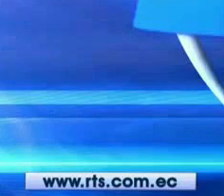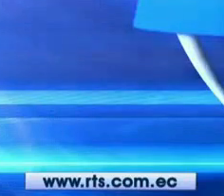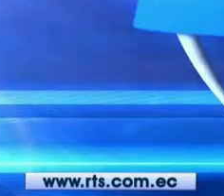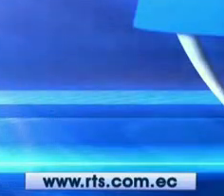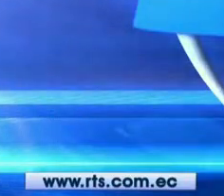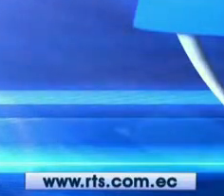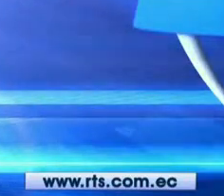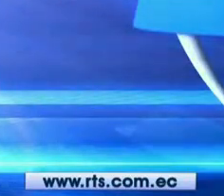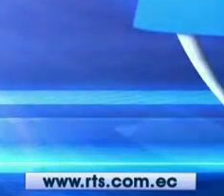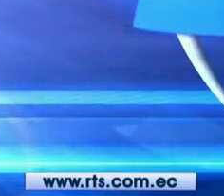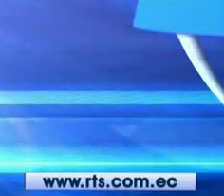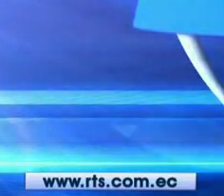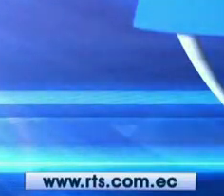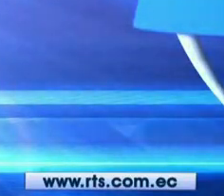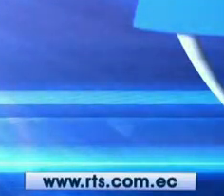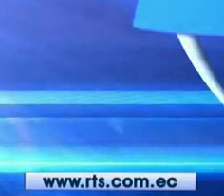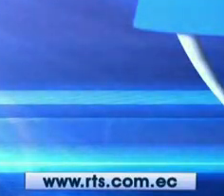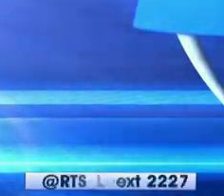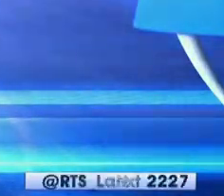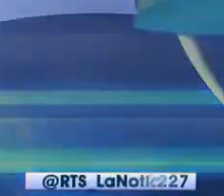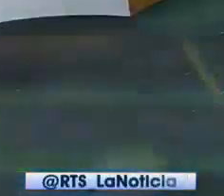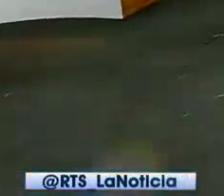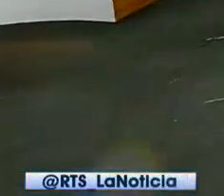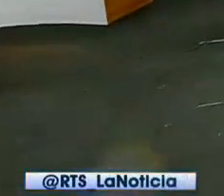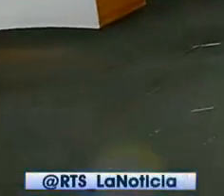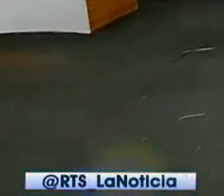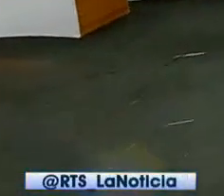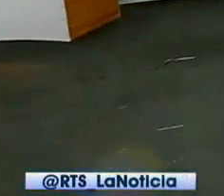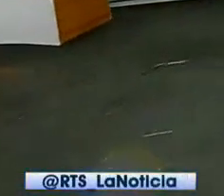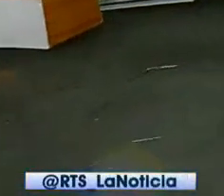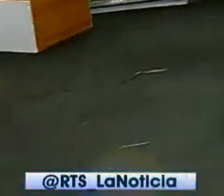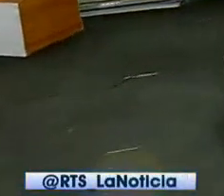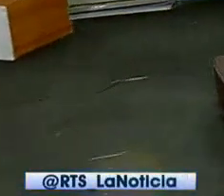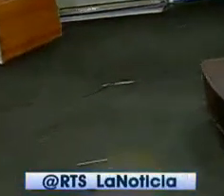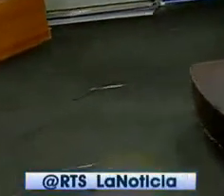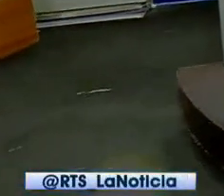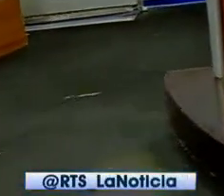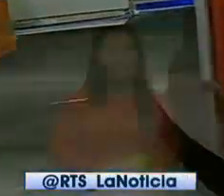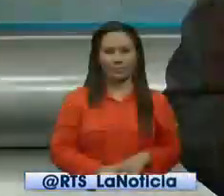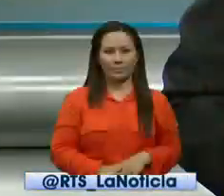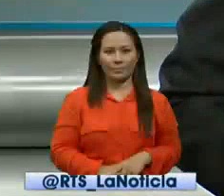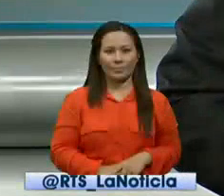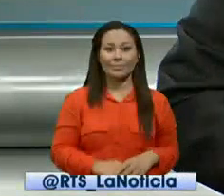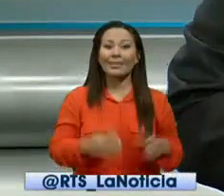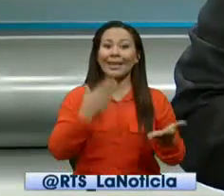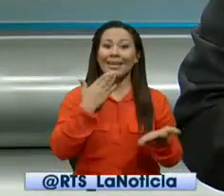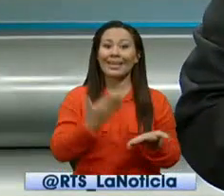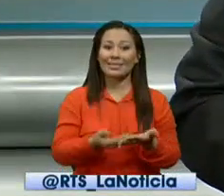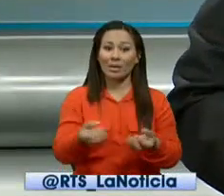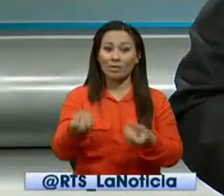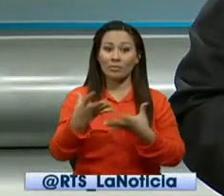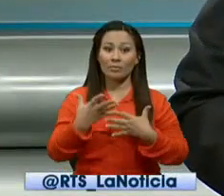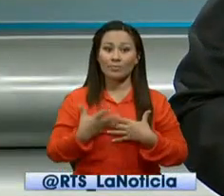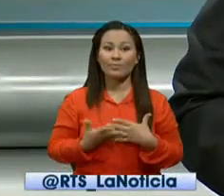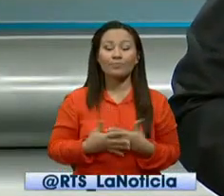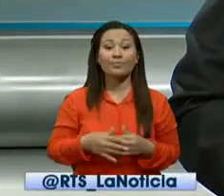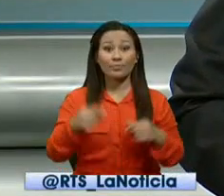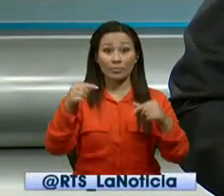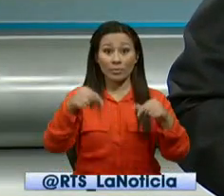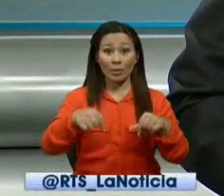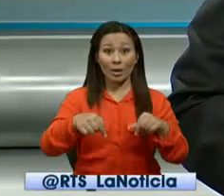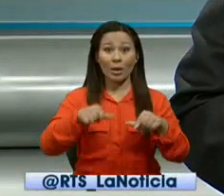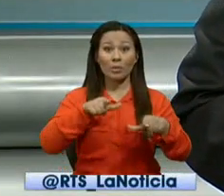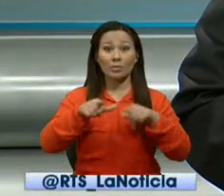siempre en la comunidad, la comunidad, la comunidad. Gracias por acompañarnos. Aquí hay más información para ustedes. El monumento a